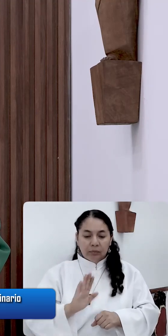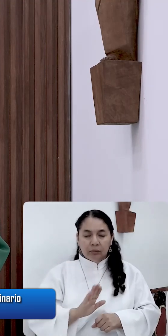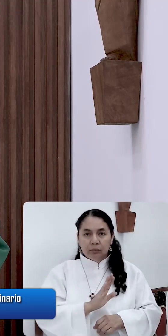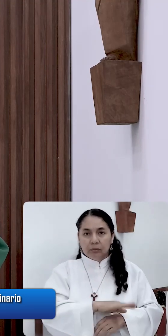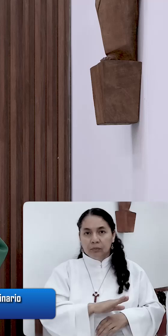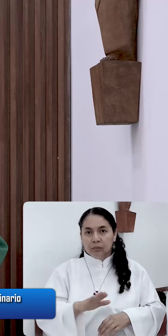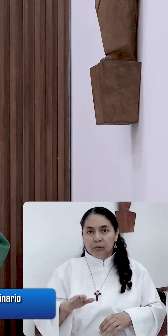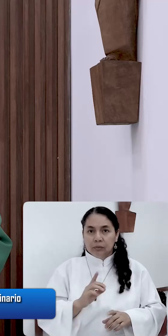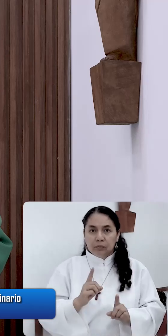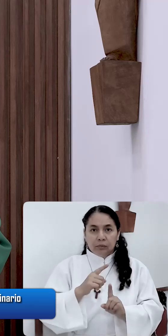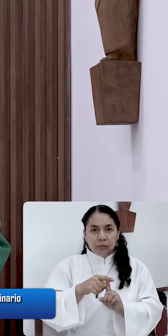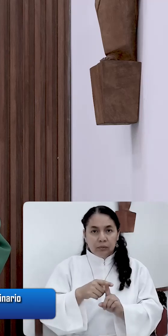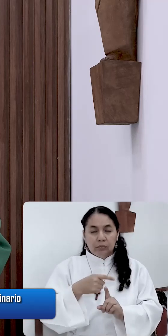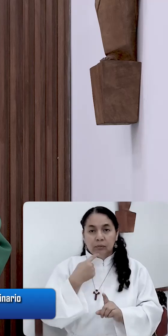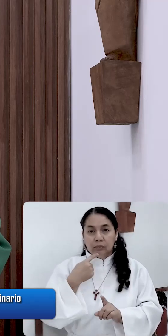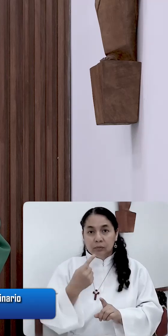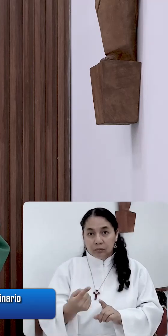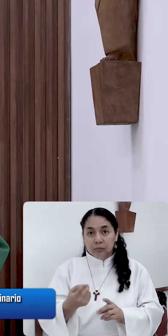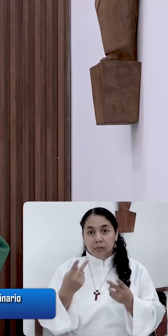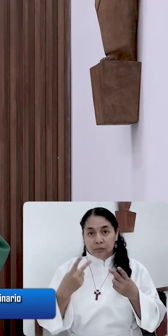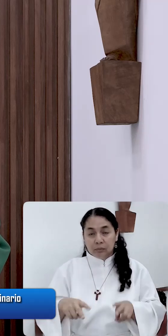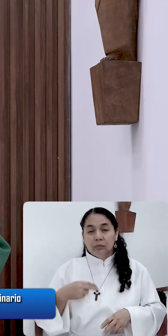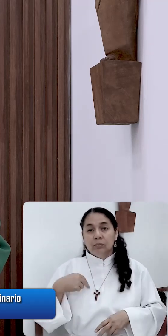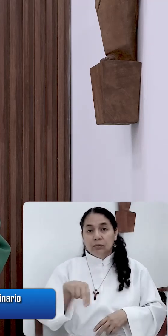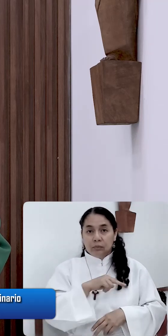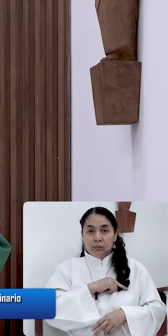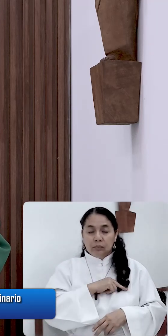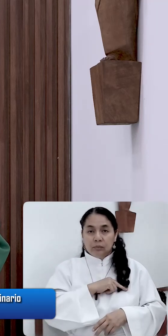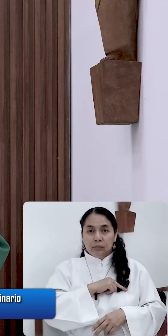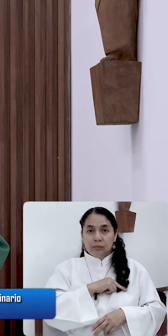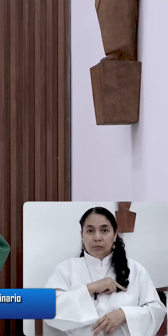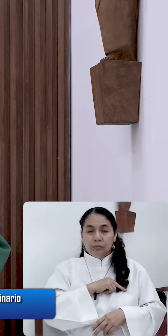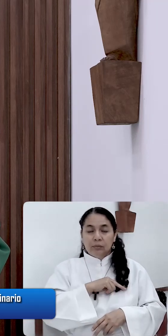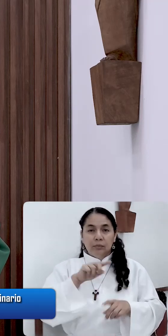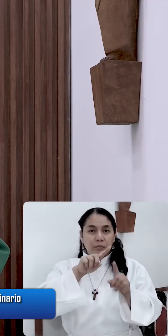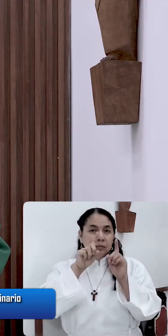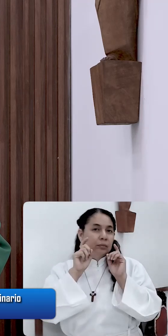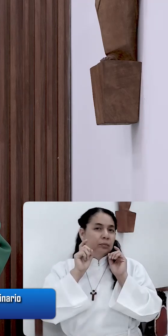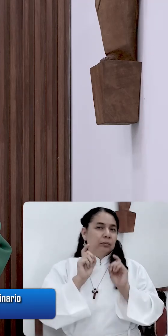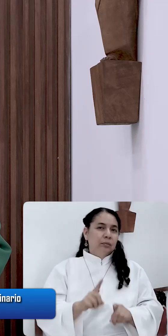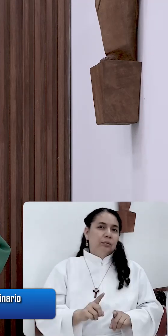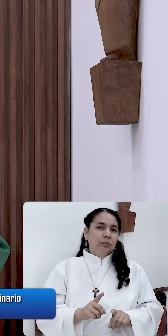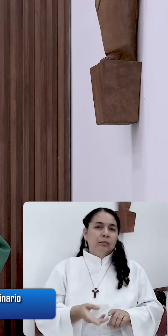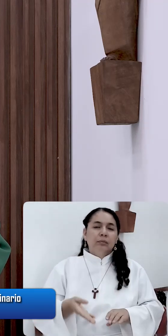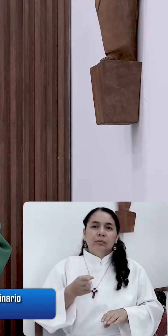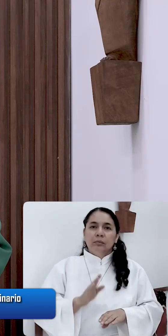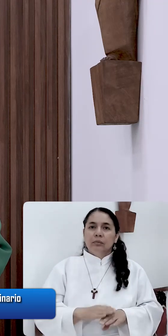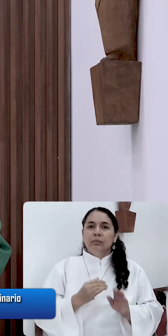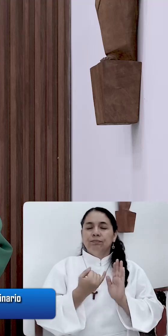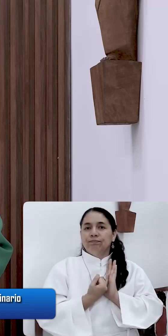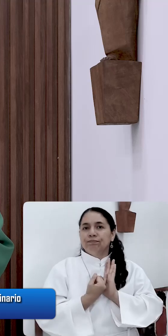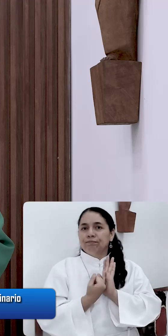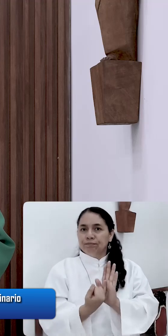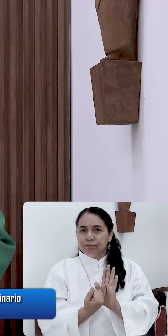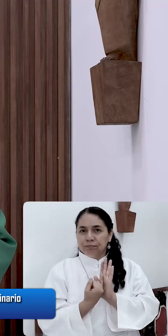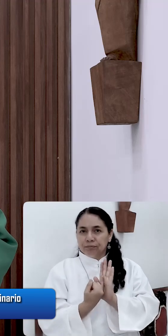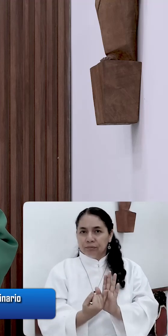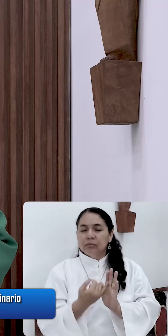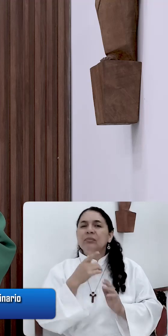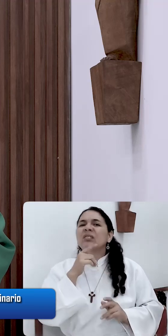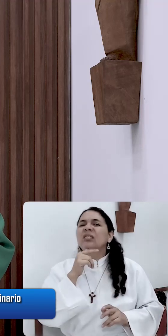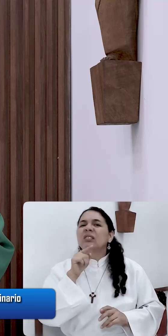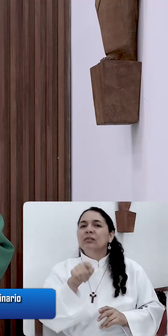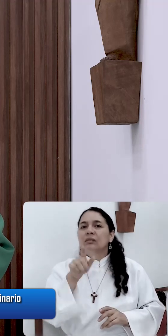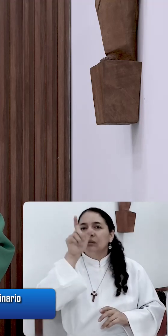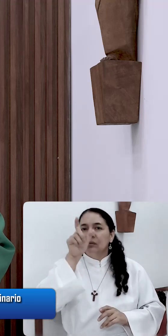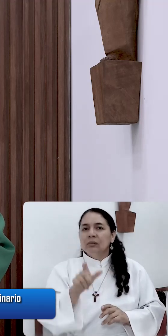discípulos y que también nos dirige a nosotros. La pregunta es sobre su identidad. ¿Quién es